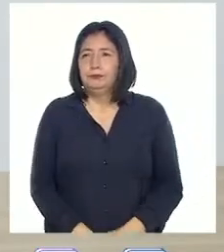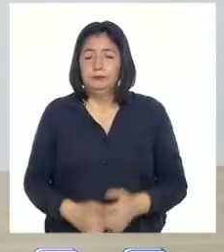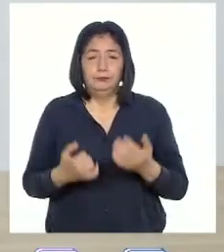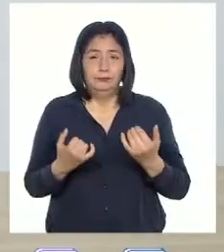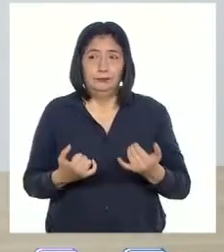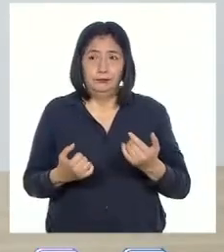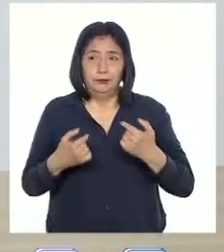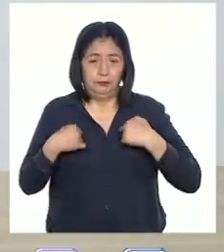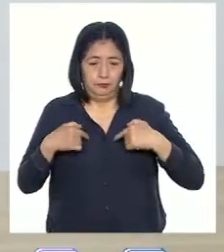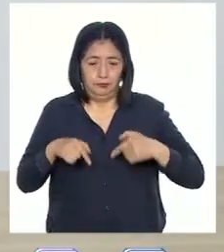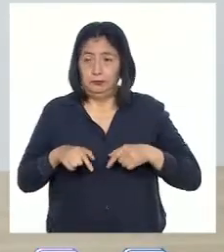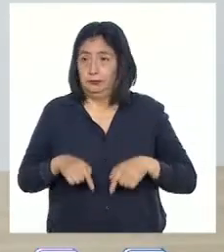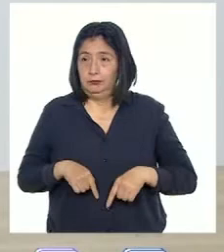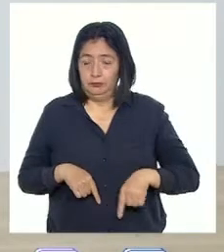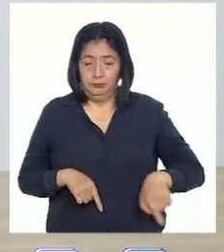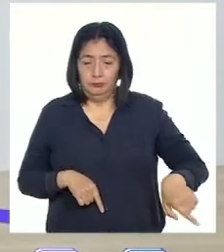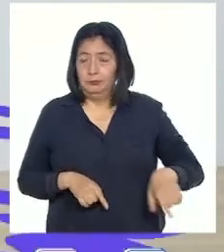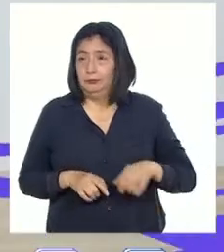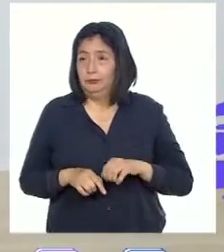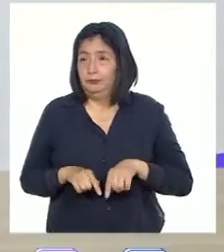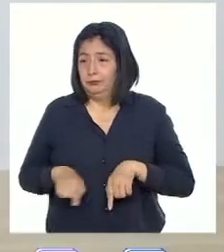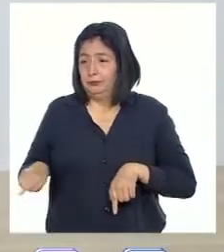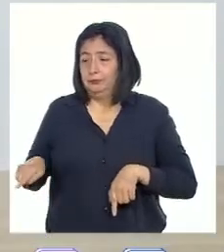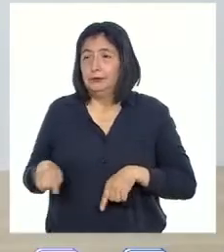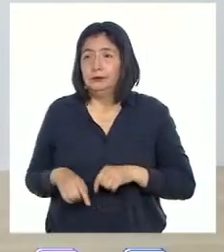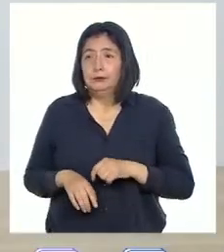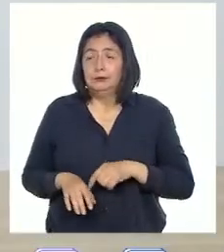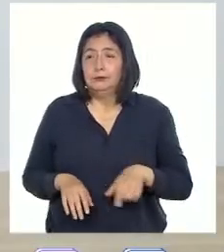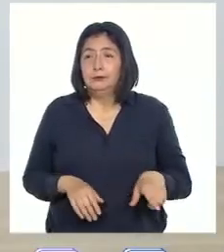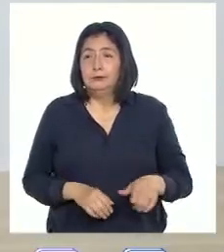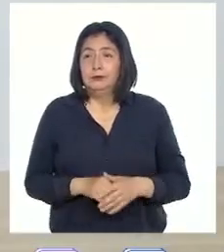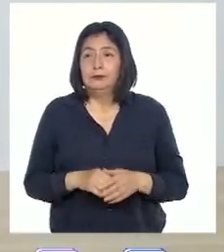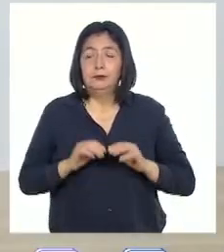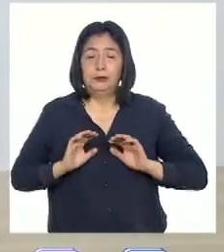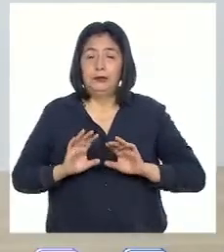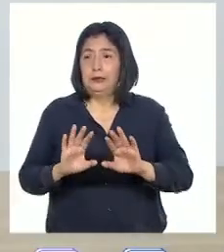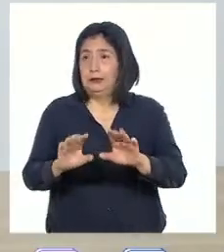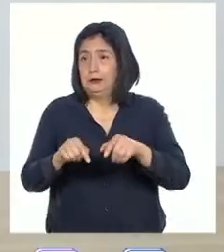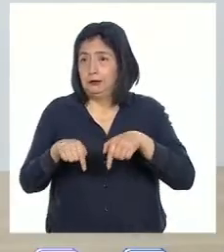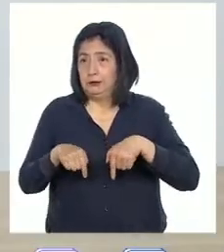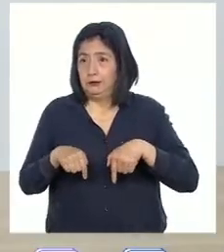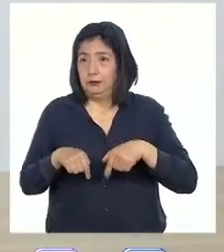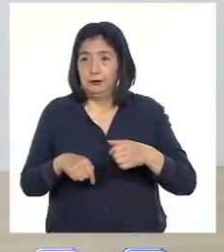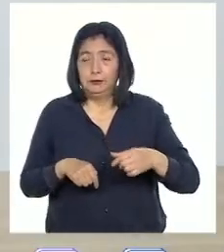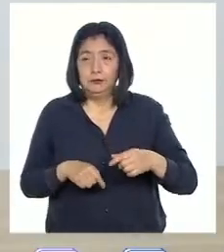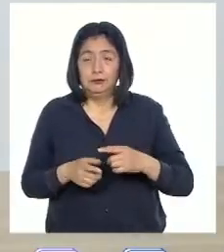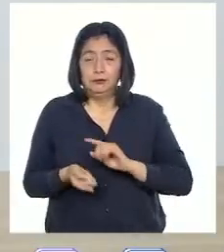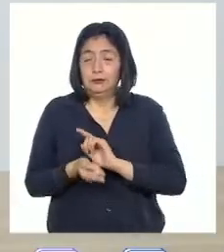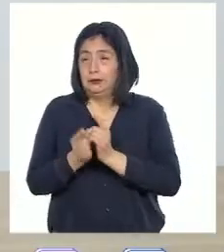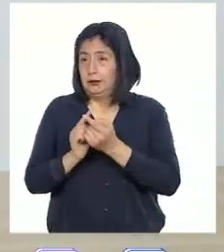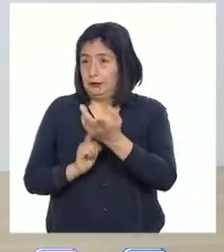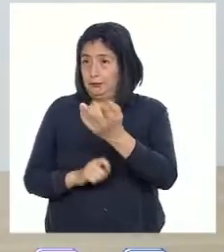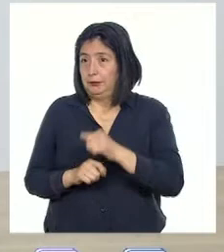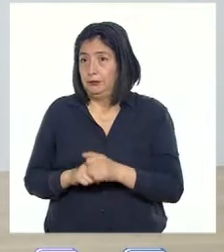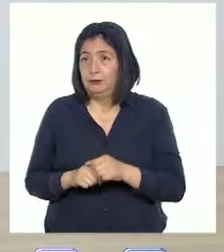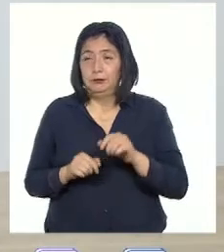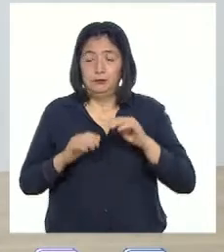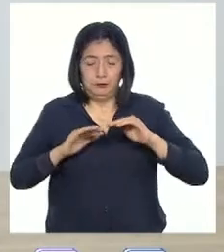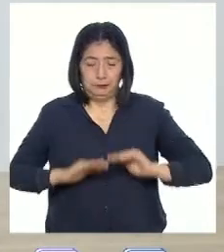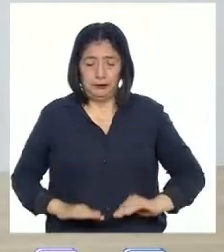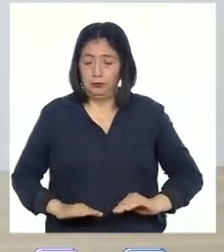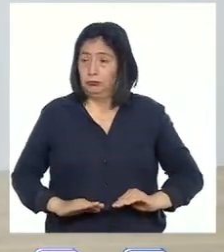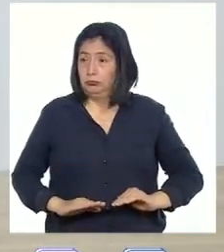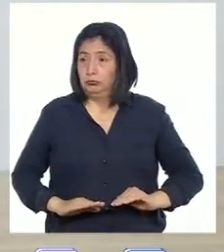Vamos a estirar nuestras piernas, brazos, adelante y cambio. Nivel